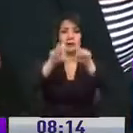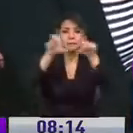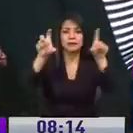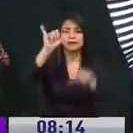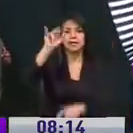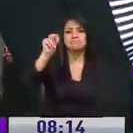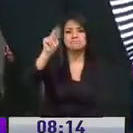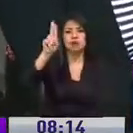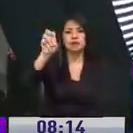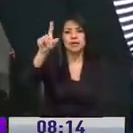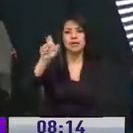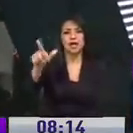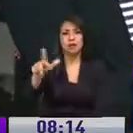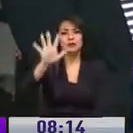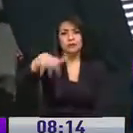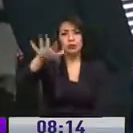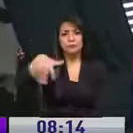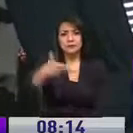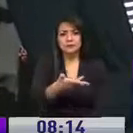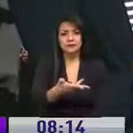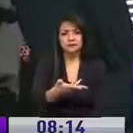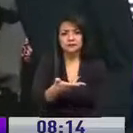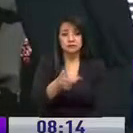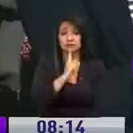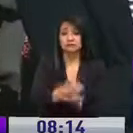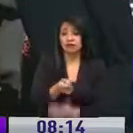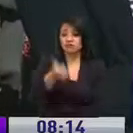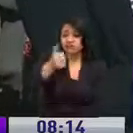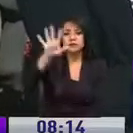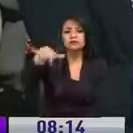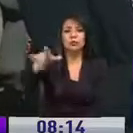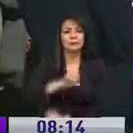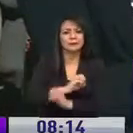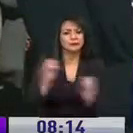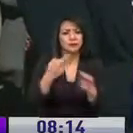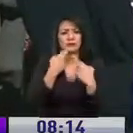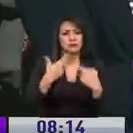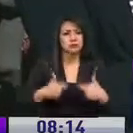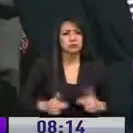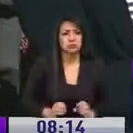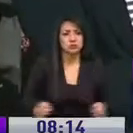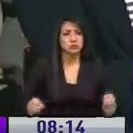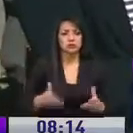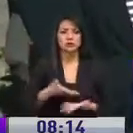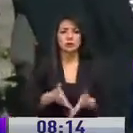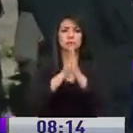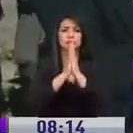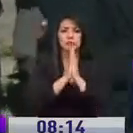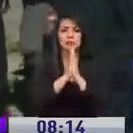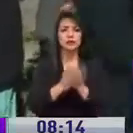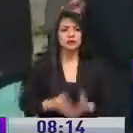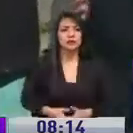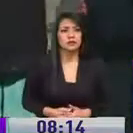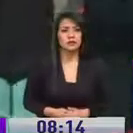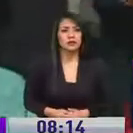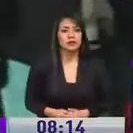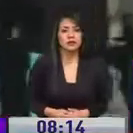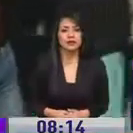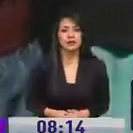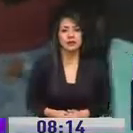porque son 5 meses que no tenemos, sí, aproximadamente 5 meses que no tenemos respuesta a nuestro pedido. Ustedes